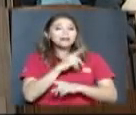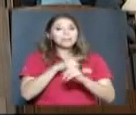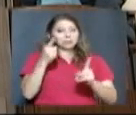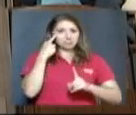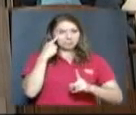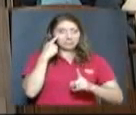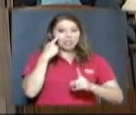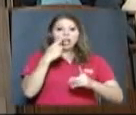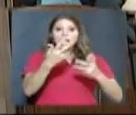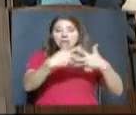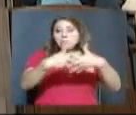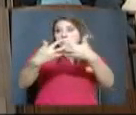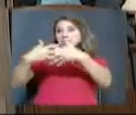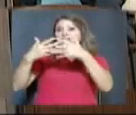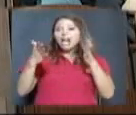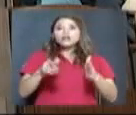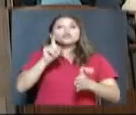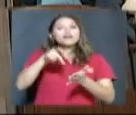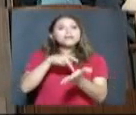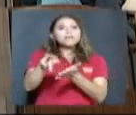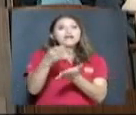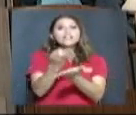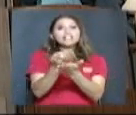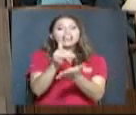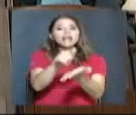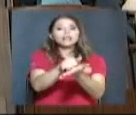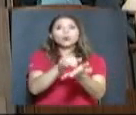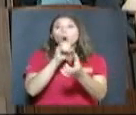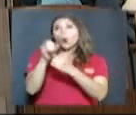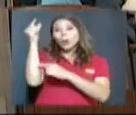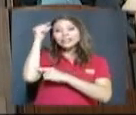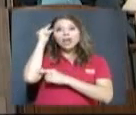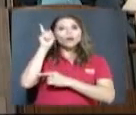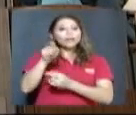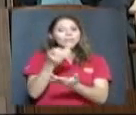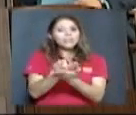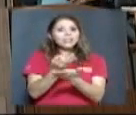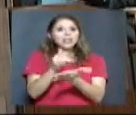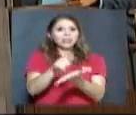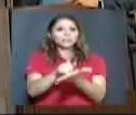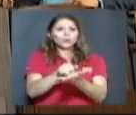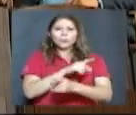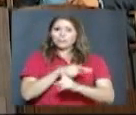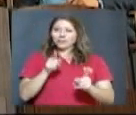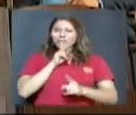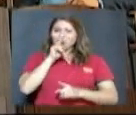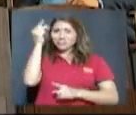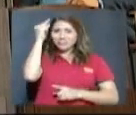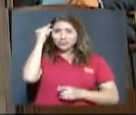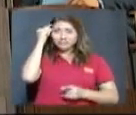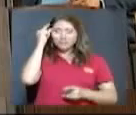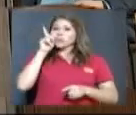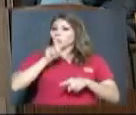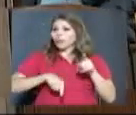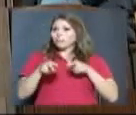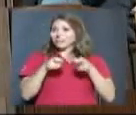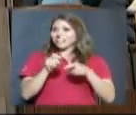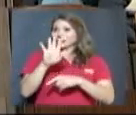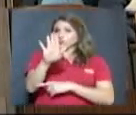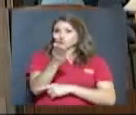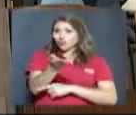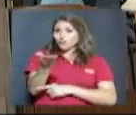a financiar eso, pongamos al Estado a financiar eso. En un Estado que en este momento no logra mantener sus recursos, es muy complejo. Los